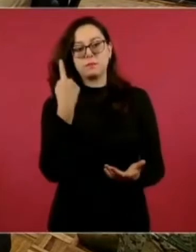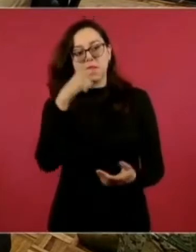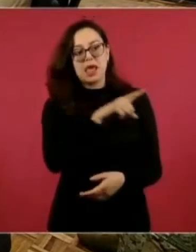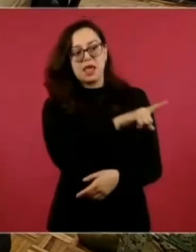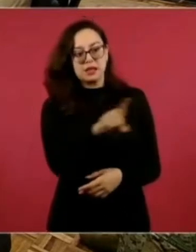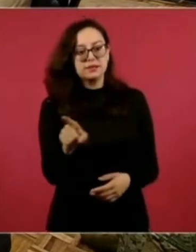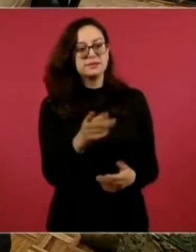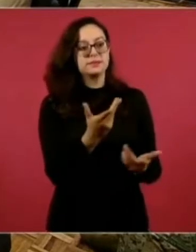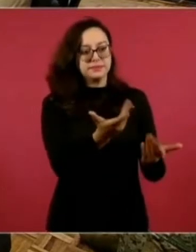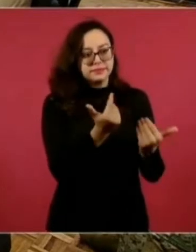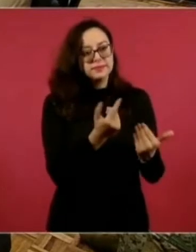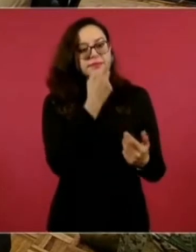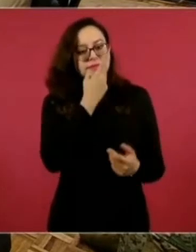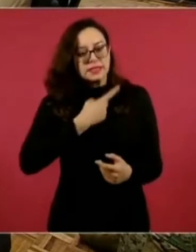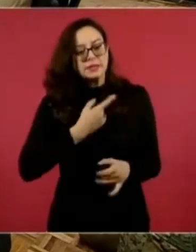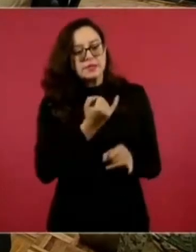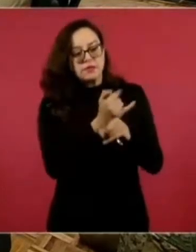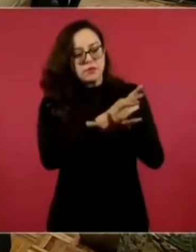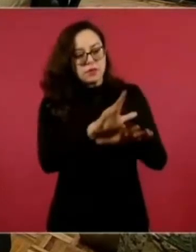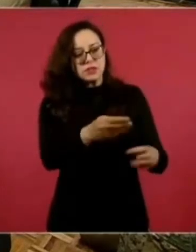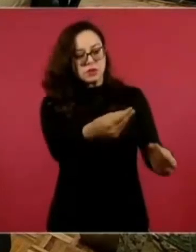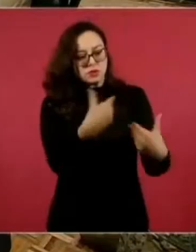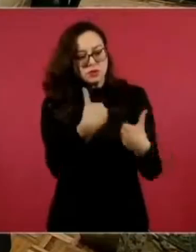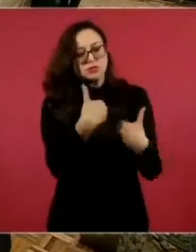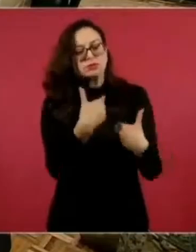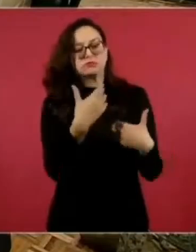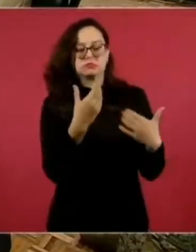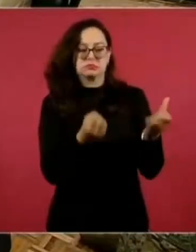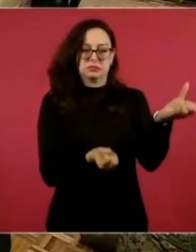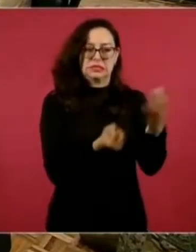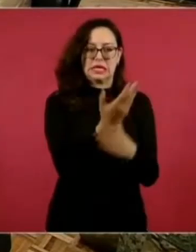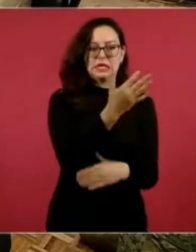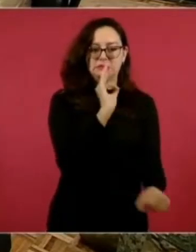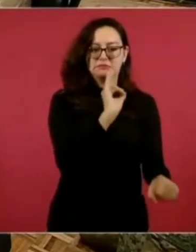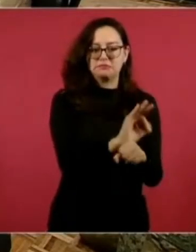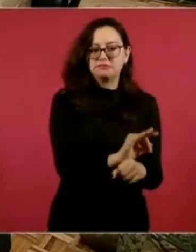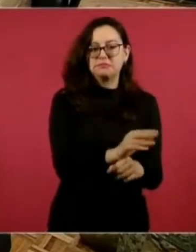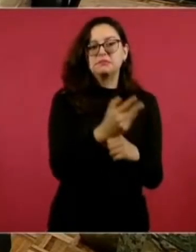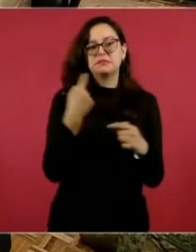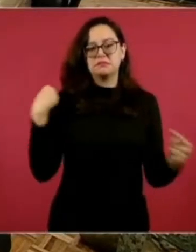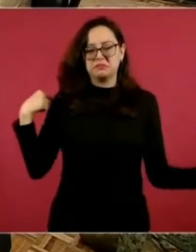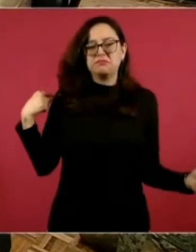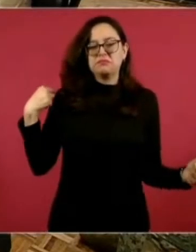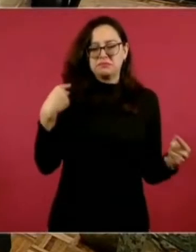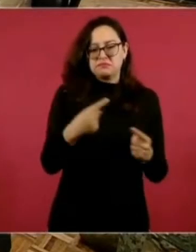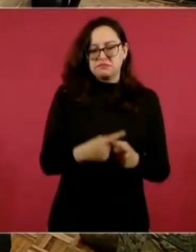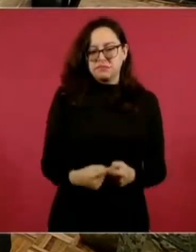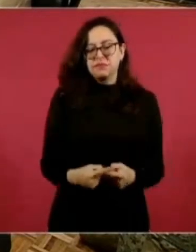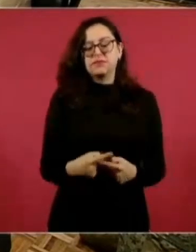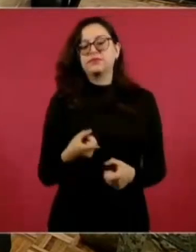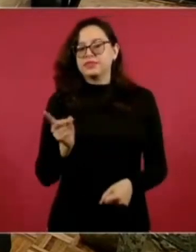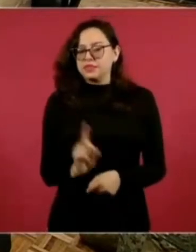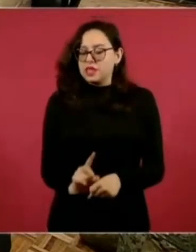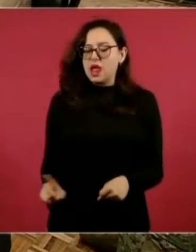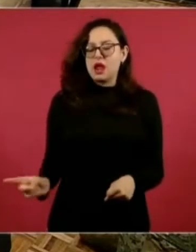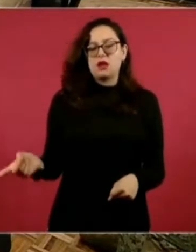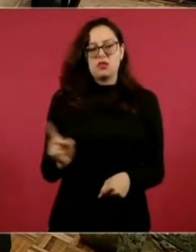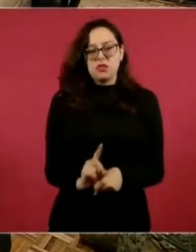quienes nos den información. Eso lo venimos haciendo todos los